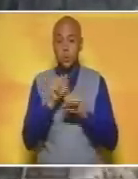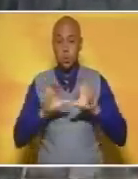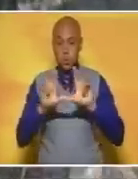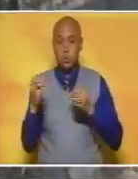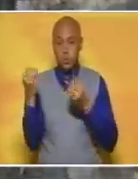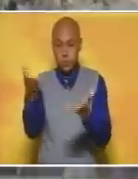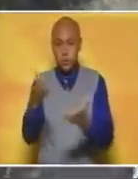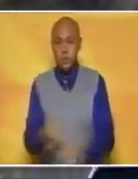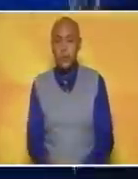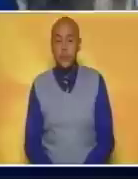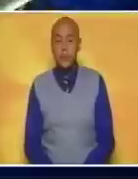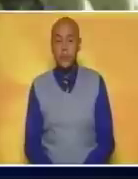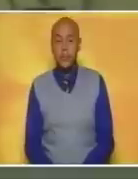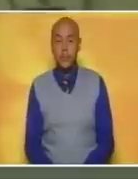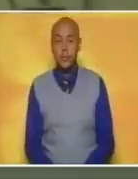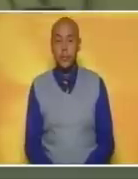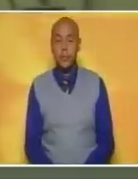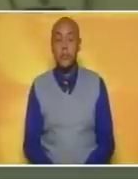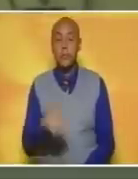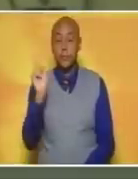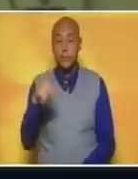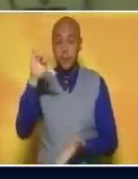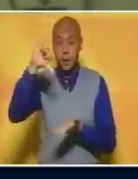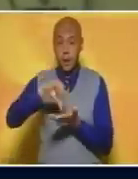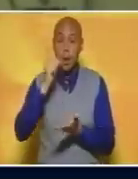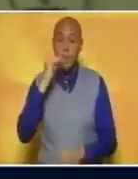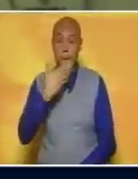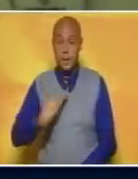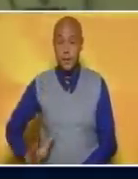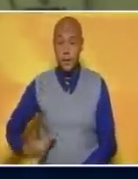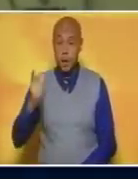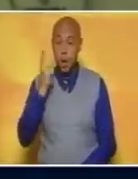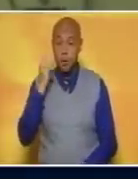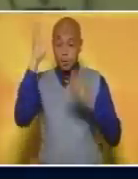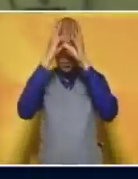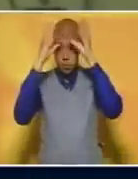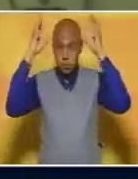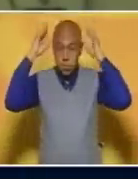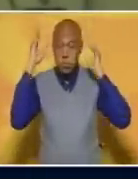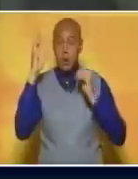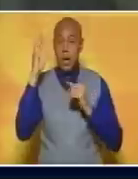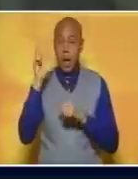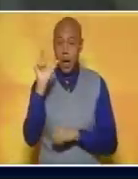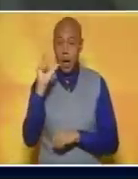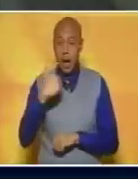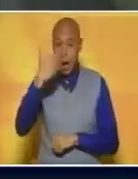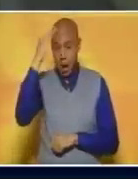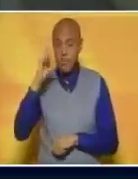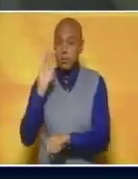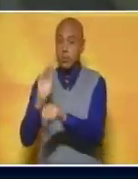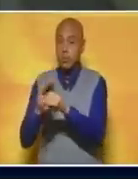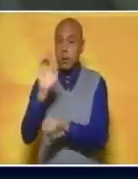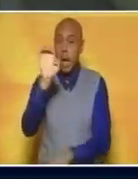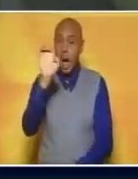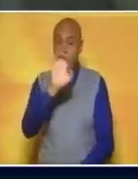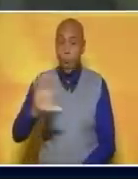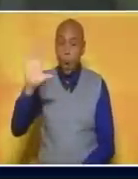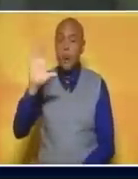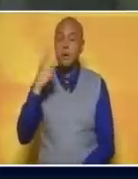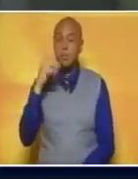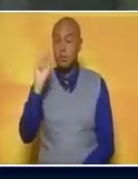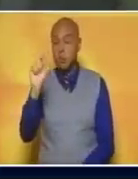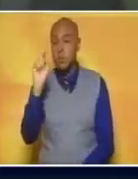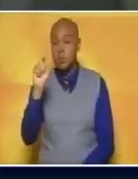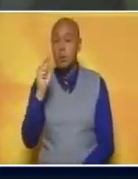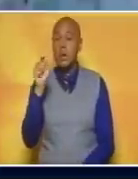la ONU. En Irán, el presidente Hassan Rouhani advirtió a Europa que si da un paso erróneo respecto al